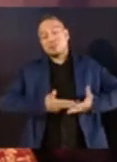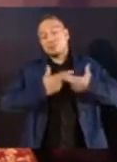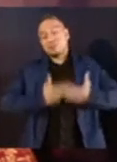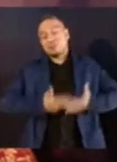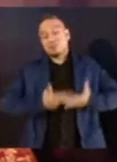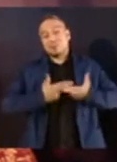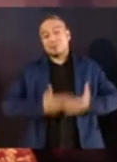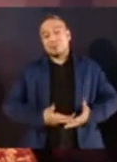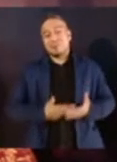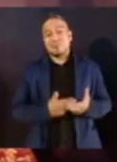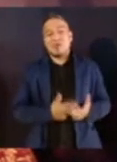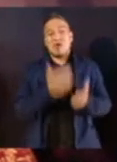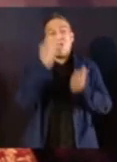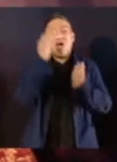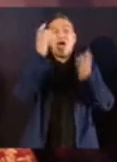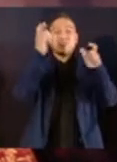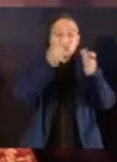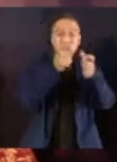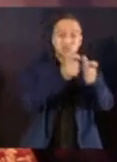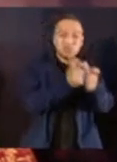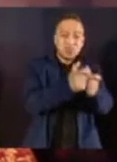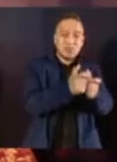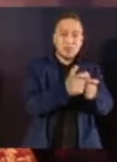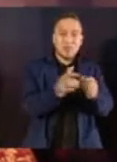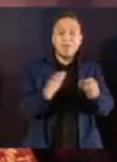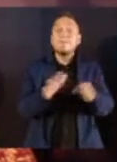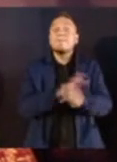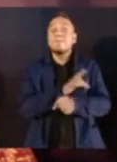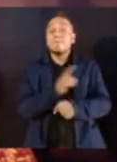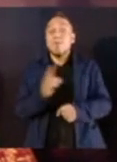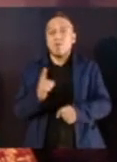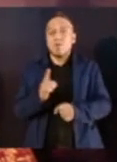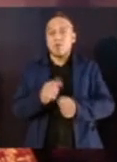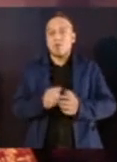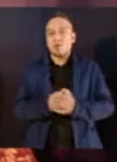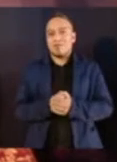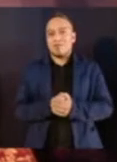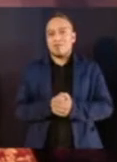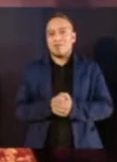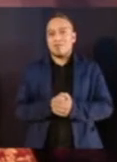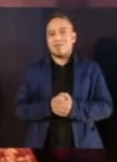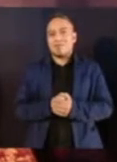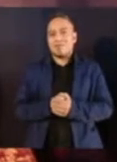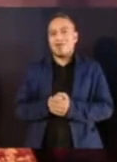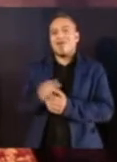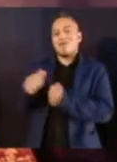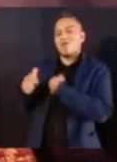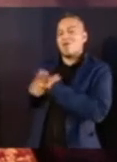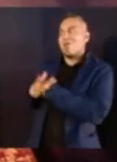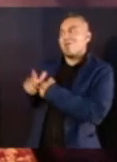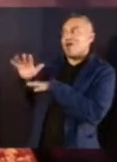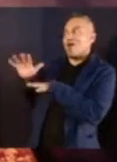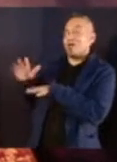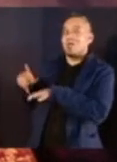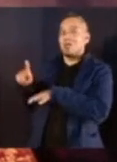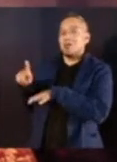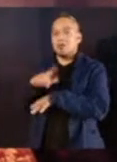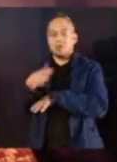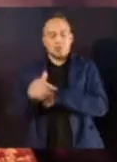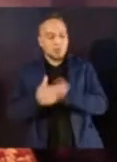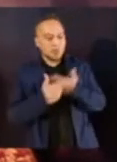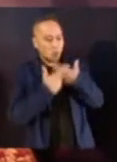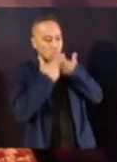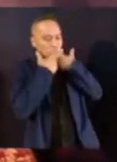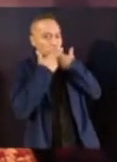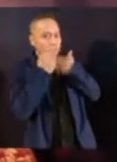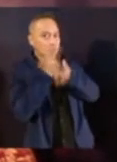locales, cuando hemos desarrollado la preocupación por su preservación. Yo creo que hoy en día ya